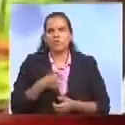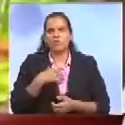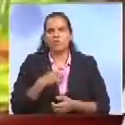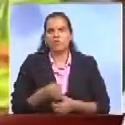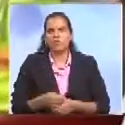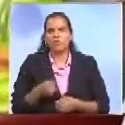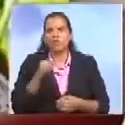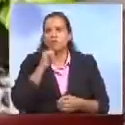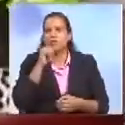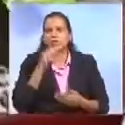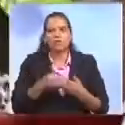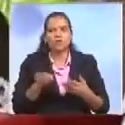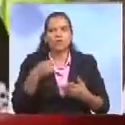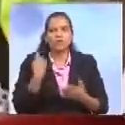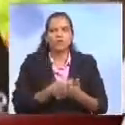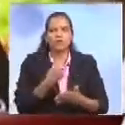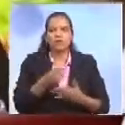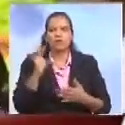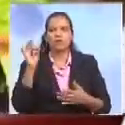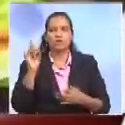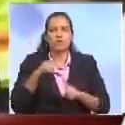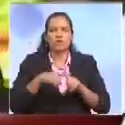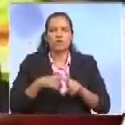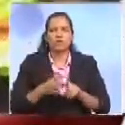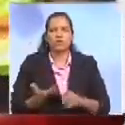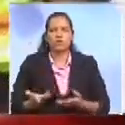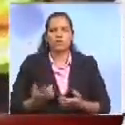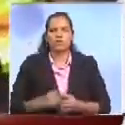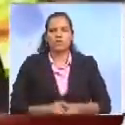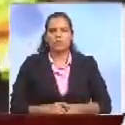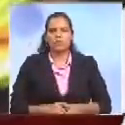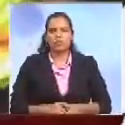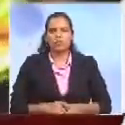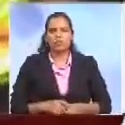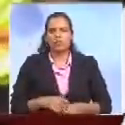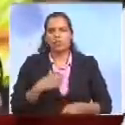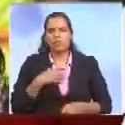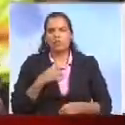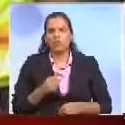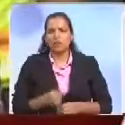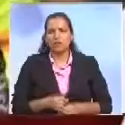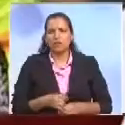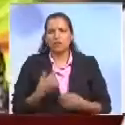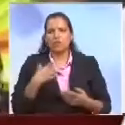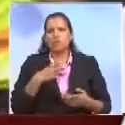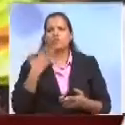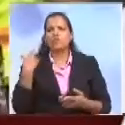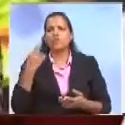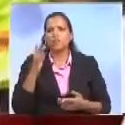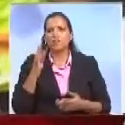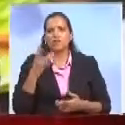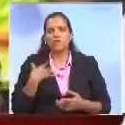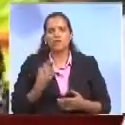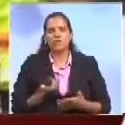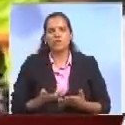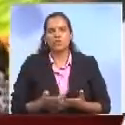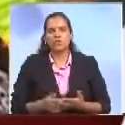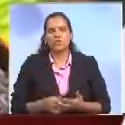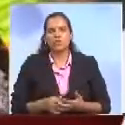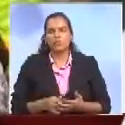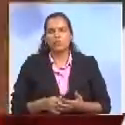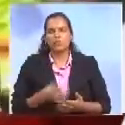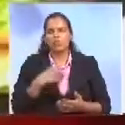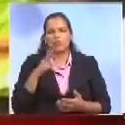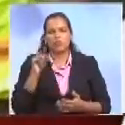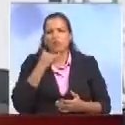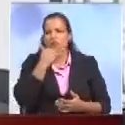deben 8 meses, 3 meses de la administración anterior y 5 de él, mientras está padeciendo, está disfrutando nuestros pulmones.